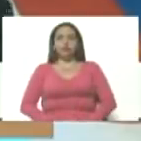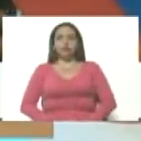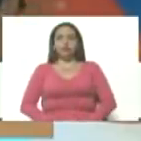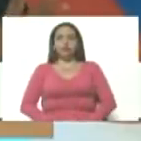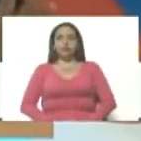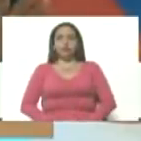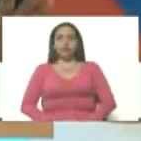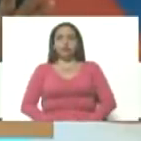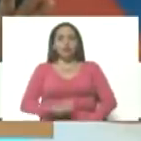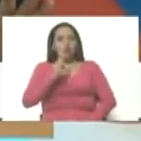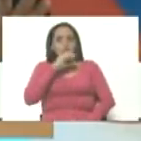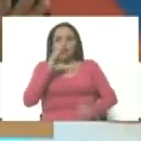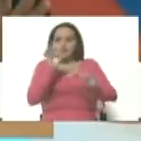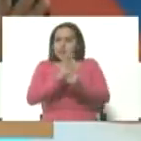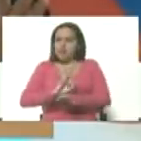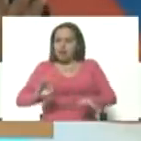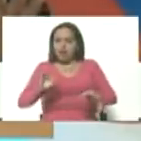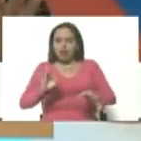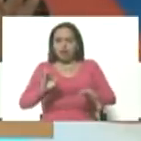No hay ninguna posibilidad